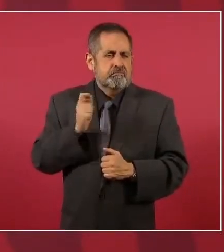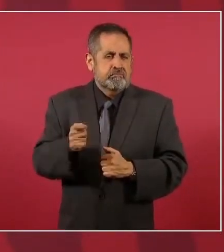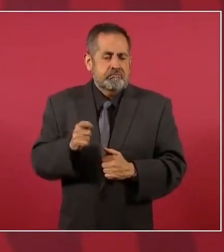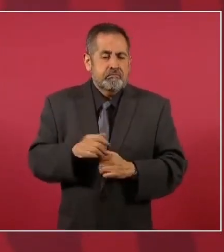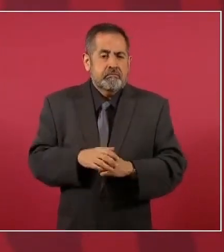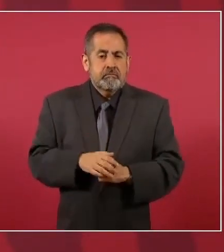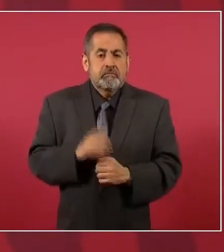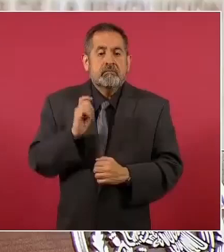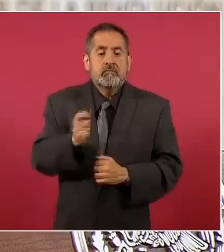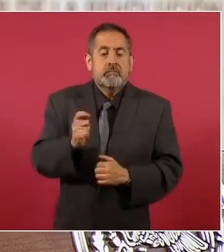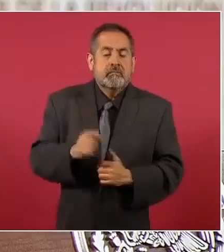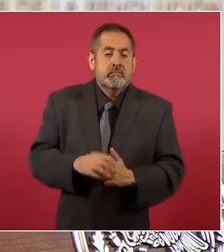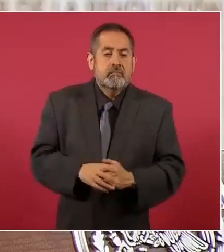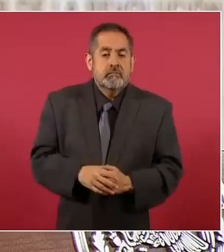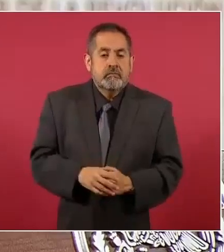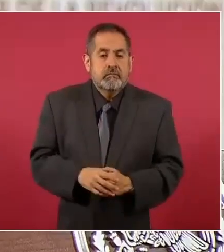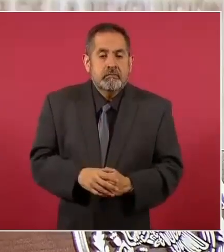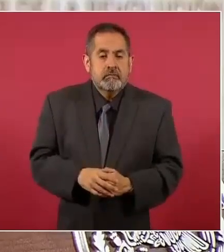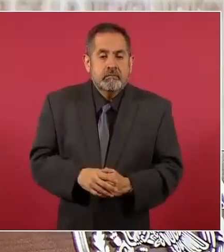es cuando